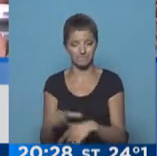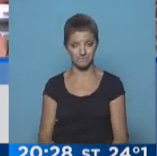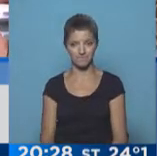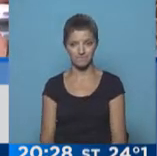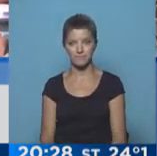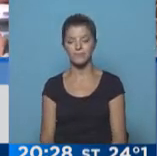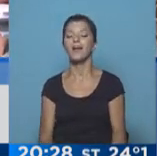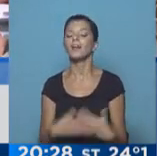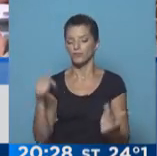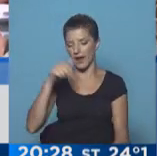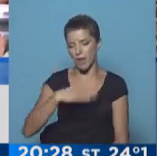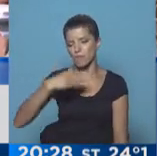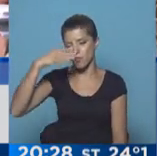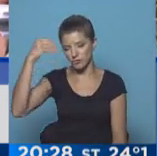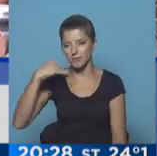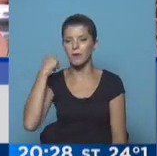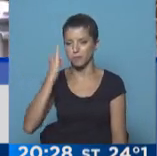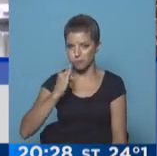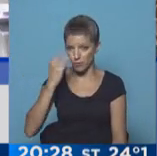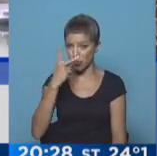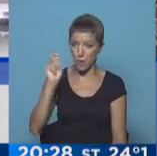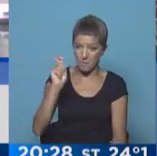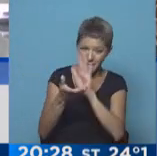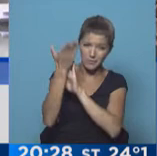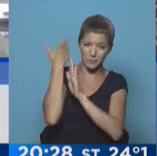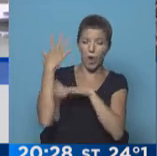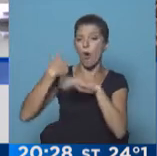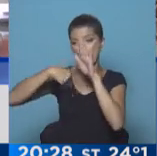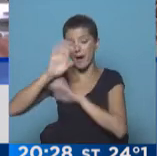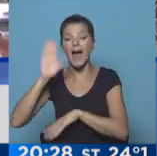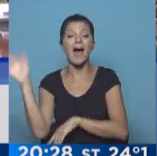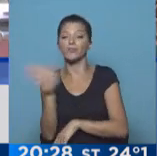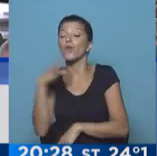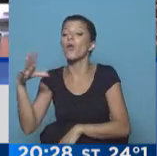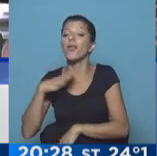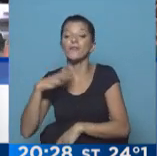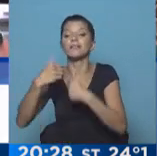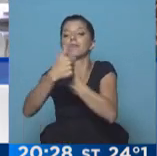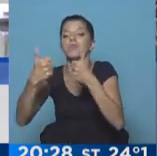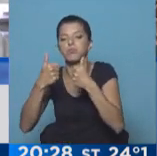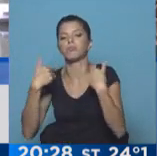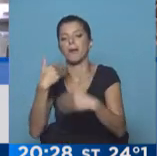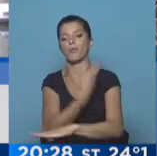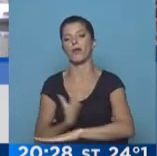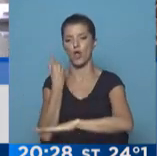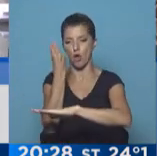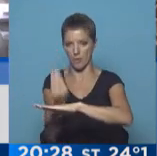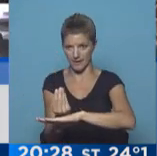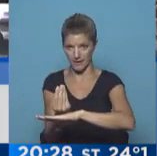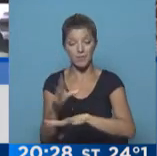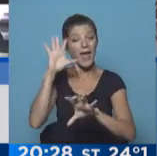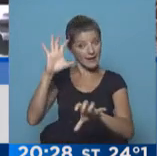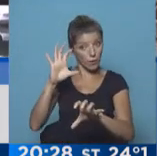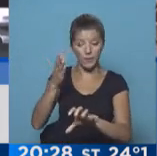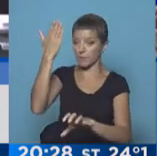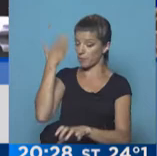venimos repitiendo acá hace ya más de 2 meses. A nadie le dan los números para gobernar. Recordemos, 20 de diciembre